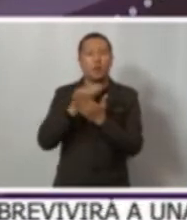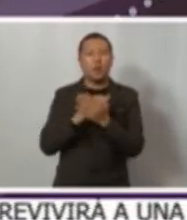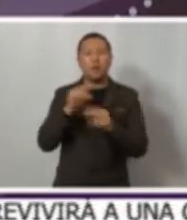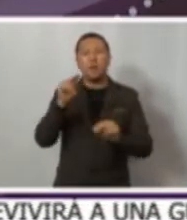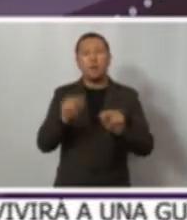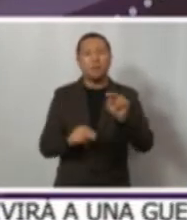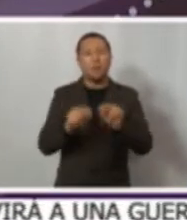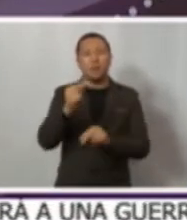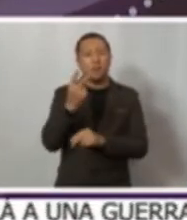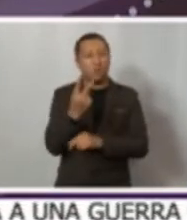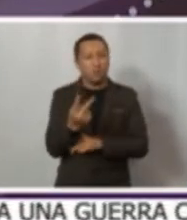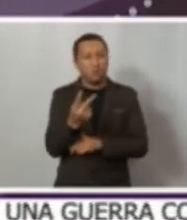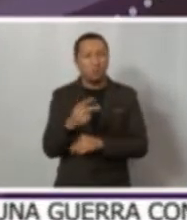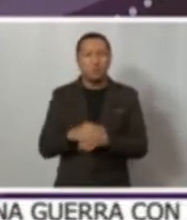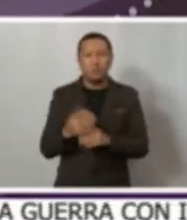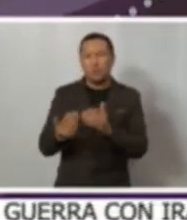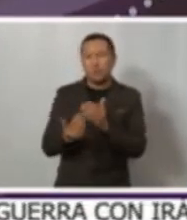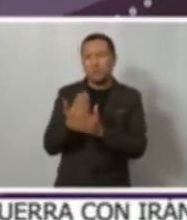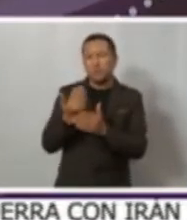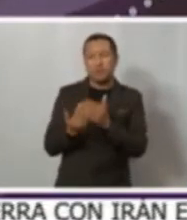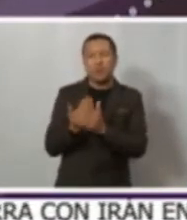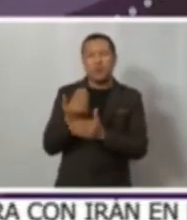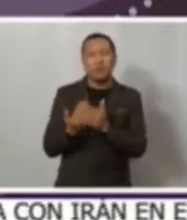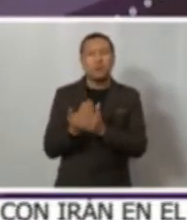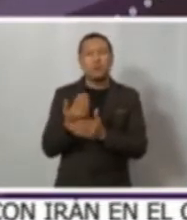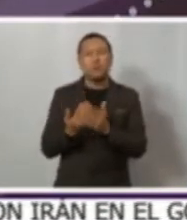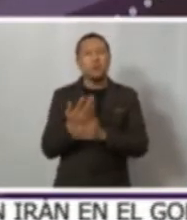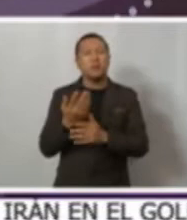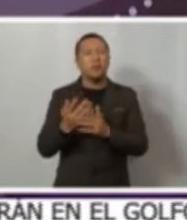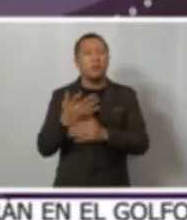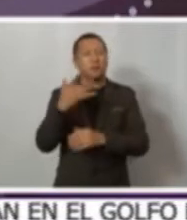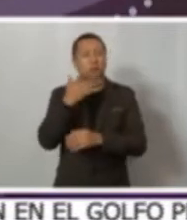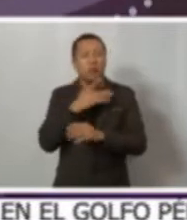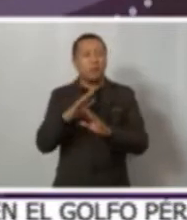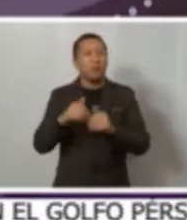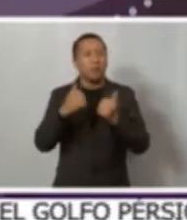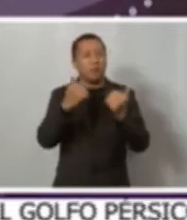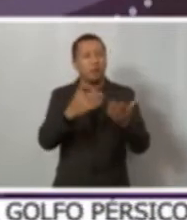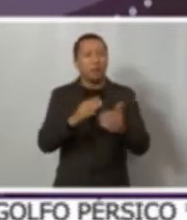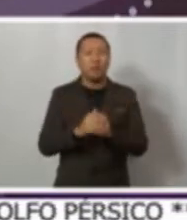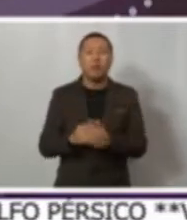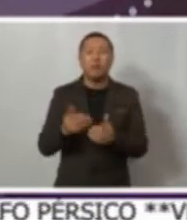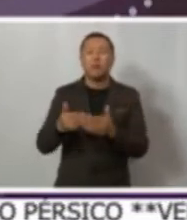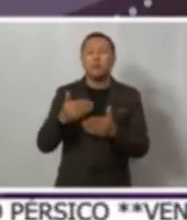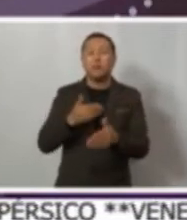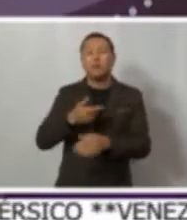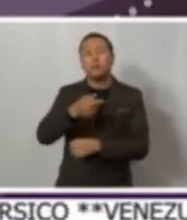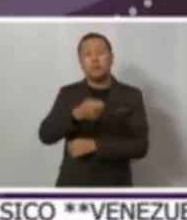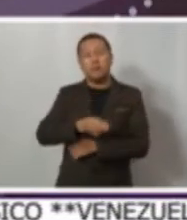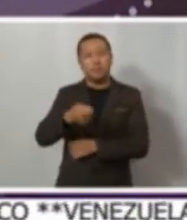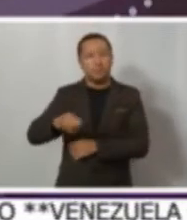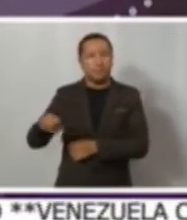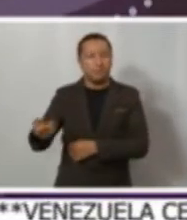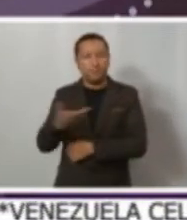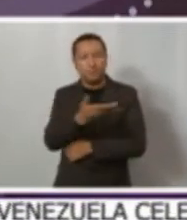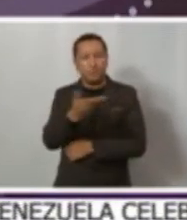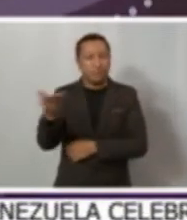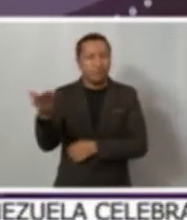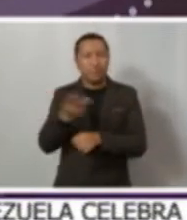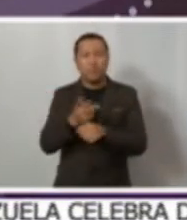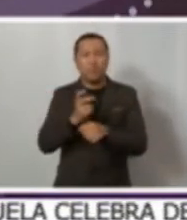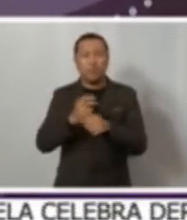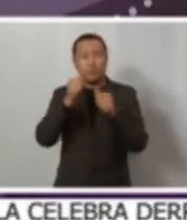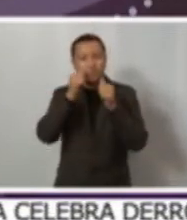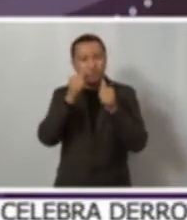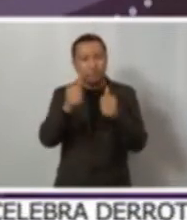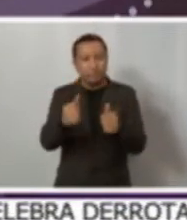costas quintanarroenses desde muy temprano, le tendré algunos videos. Antes, le saludo nuevamente y le invito a que se quede con nosotros.